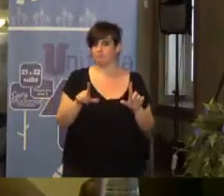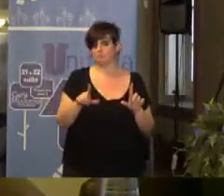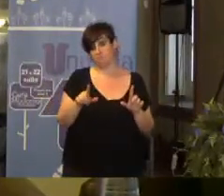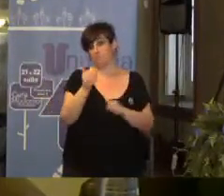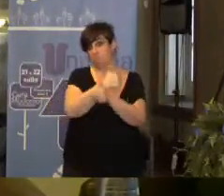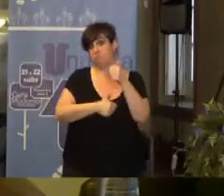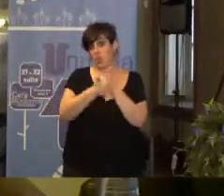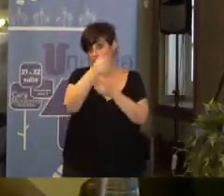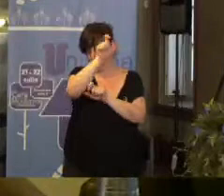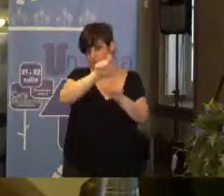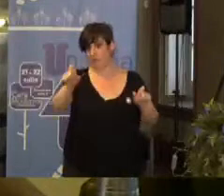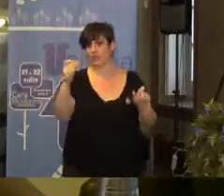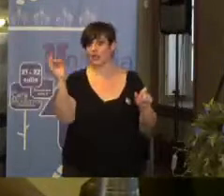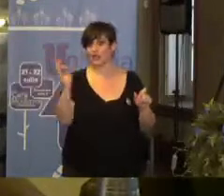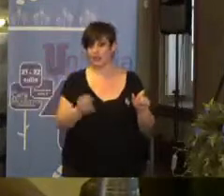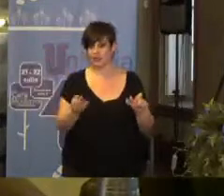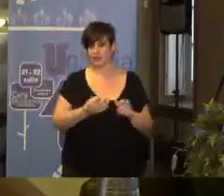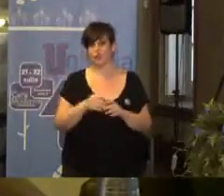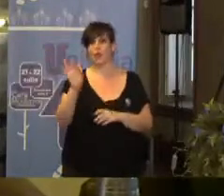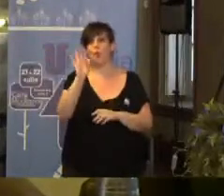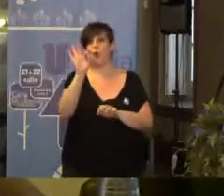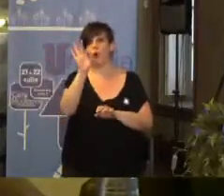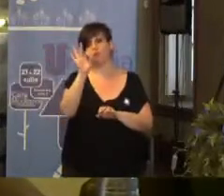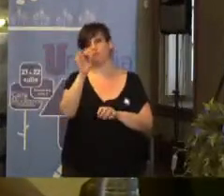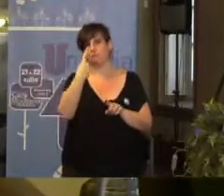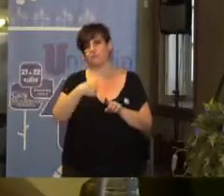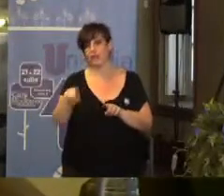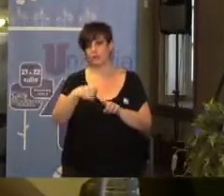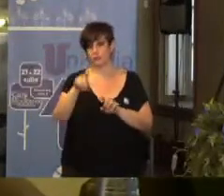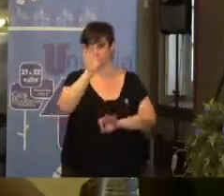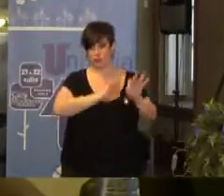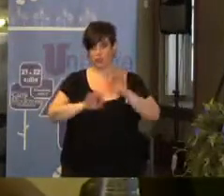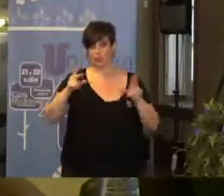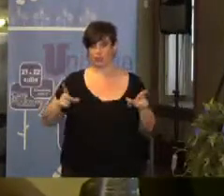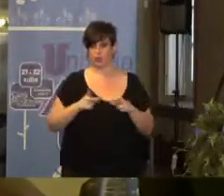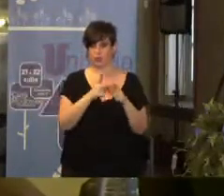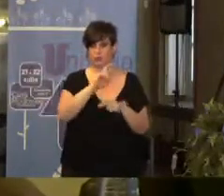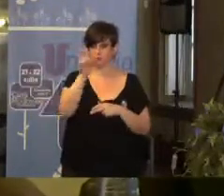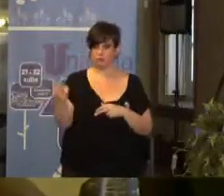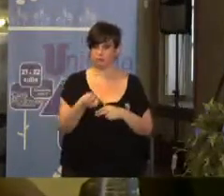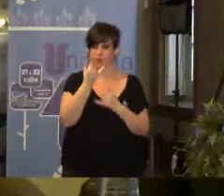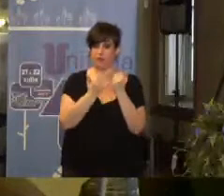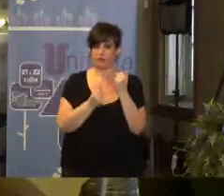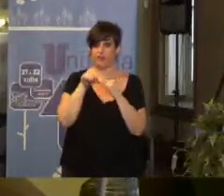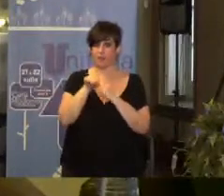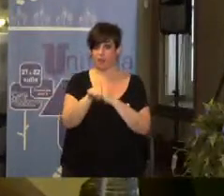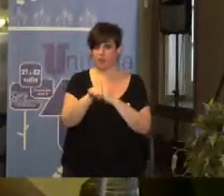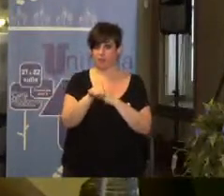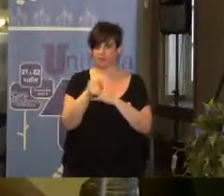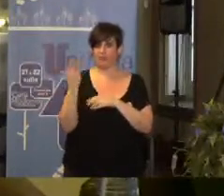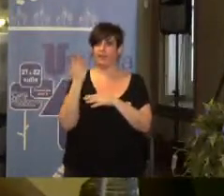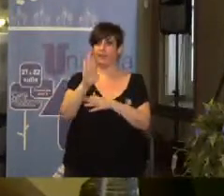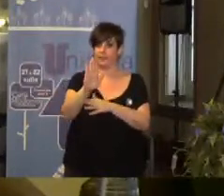persoas ou as actividades nas organizacións sociais e demais, se podan montar